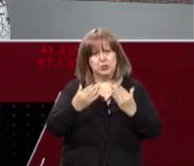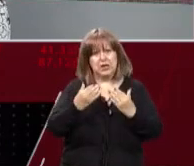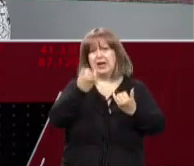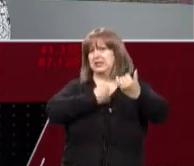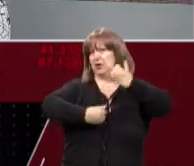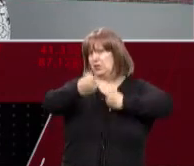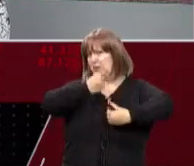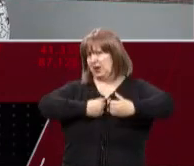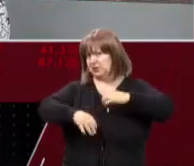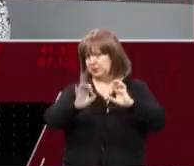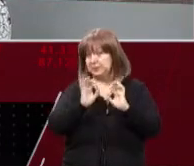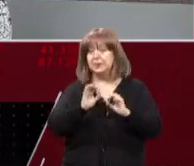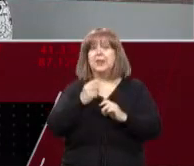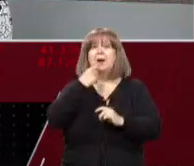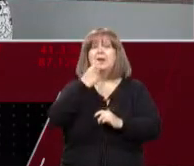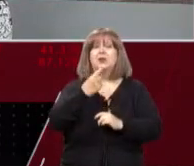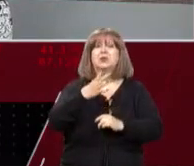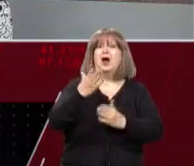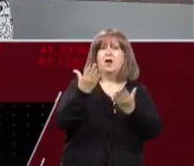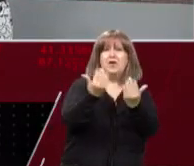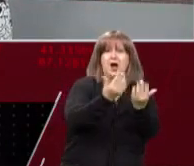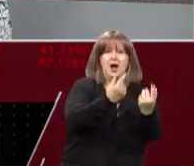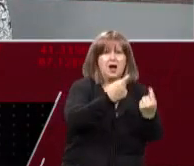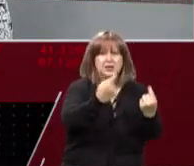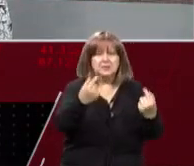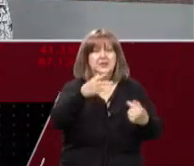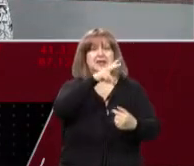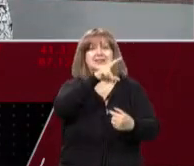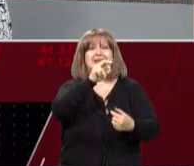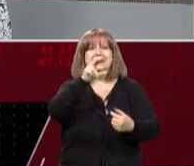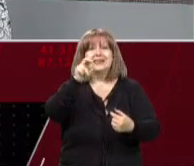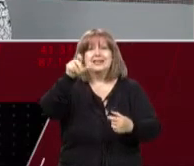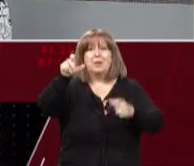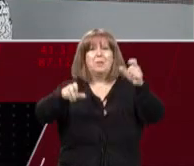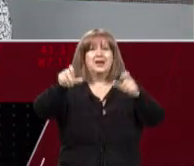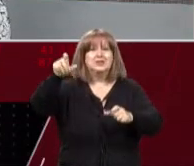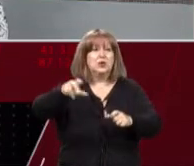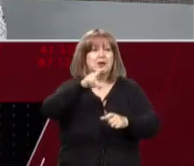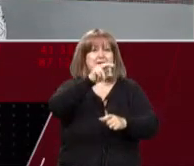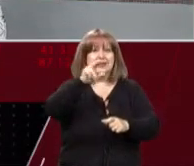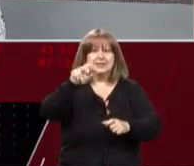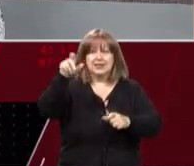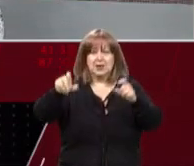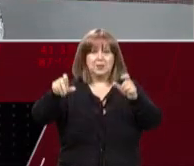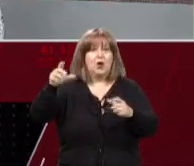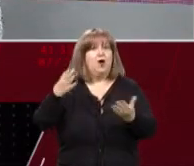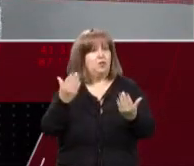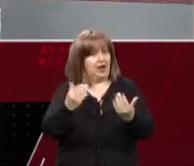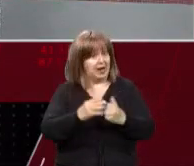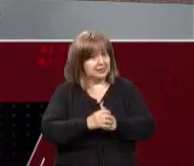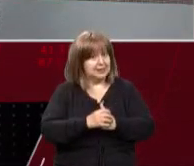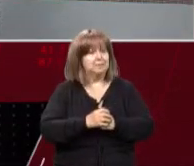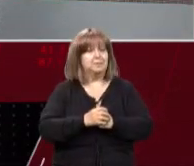este contacto. Se habla de 300, mejor dicho, de 300 nietos más que podrían ser hijos de desaparecidos y que